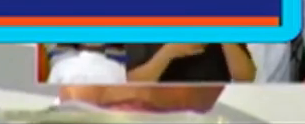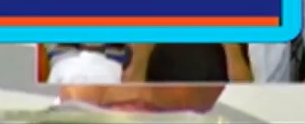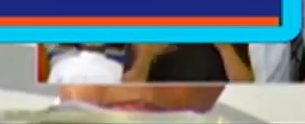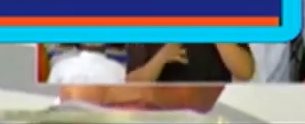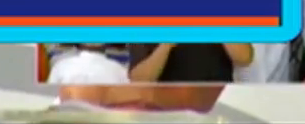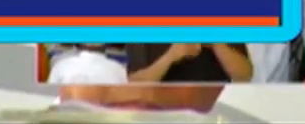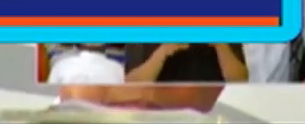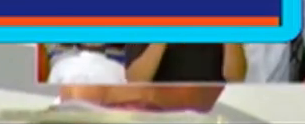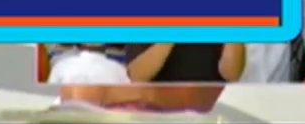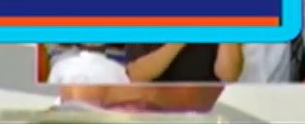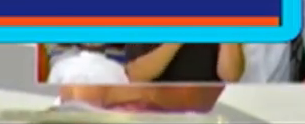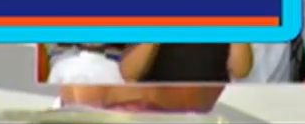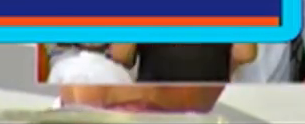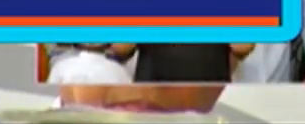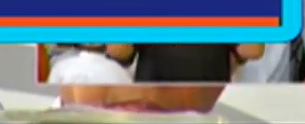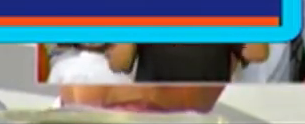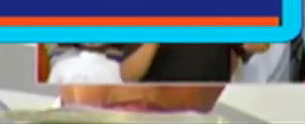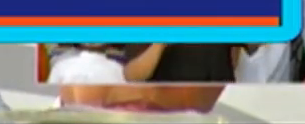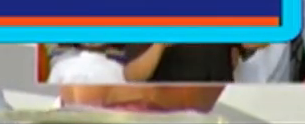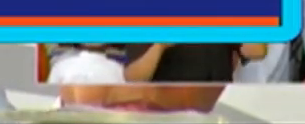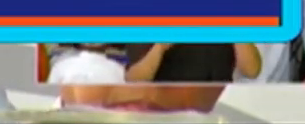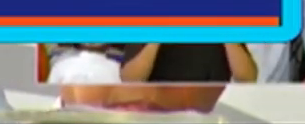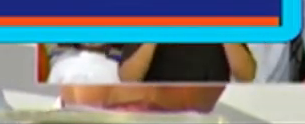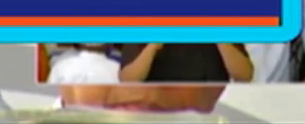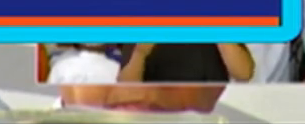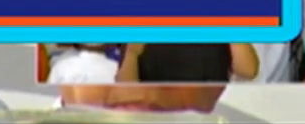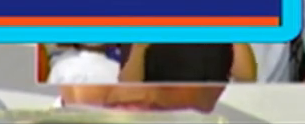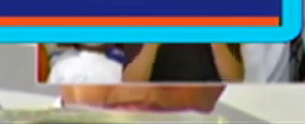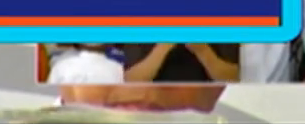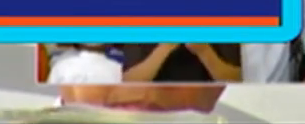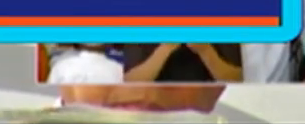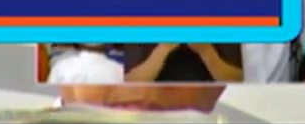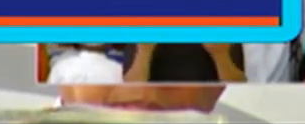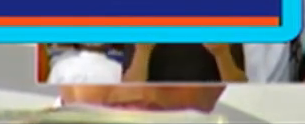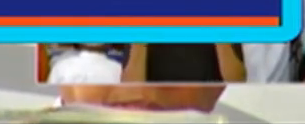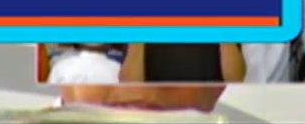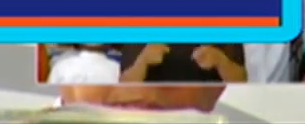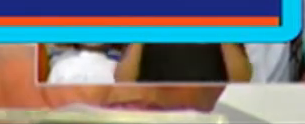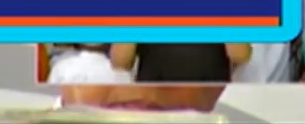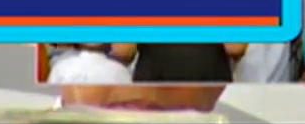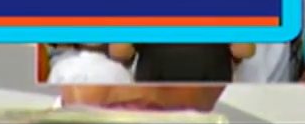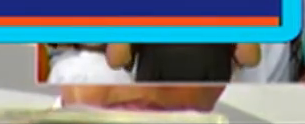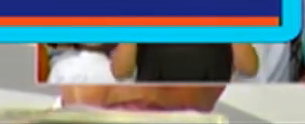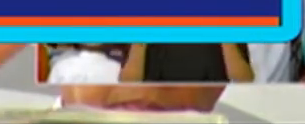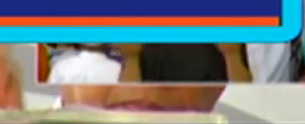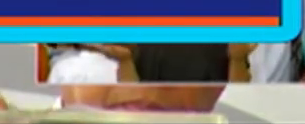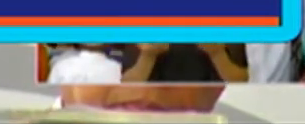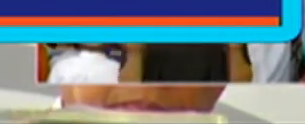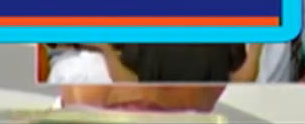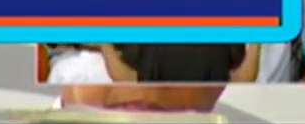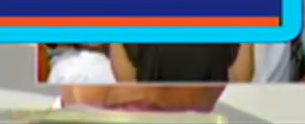del compromiso del presidente Abinader con una educación de calidad. El hecho de que el presidente se encuentre aquí